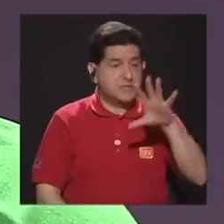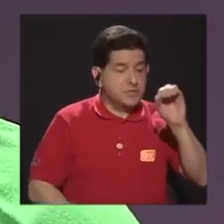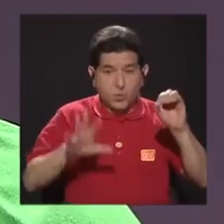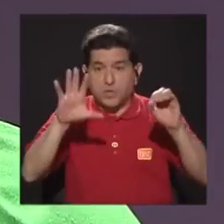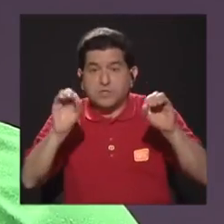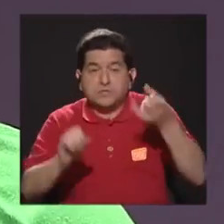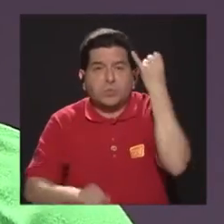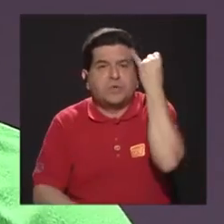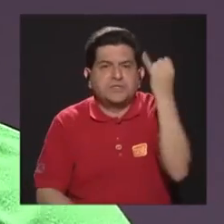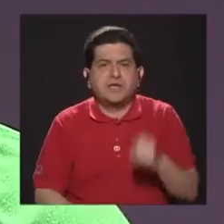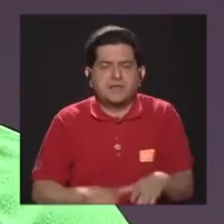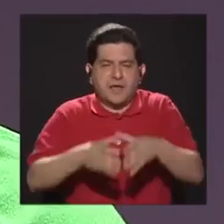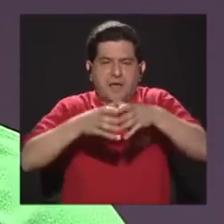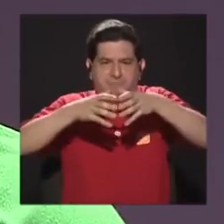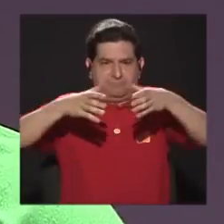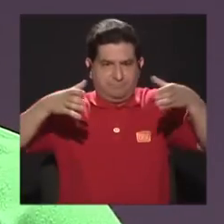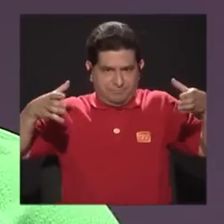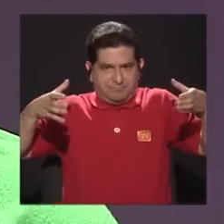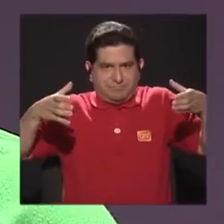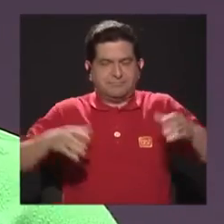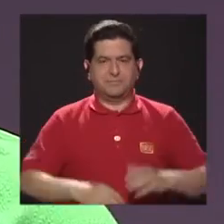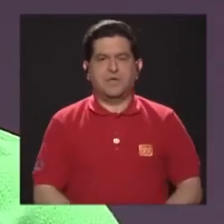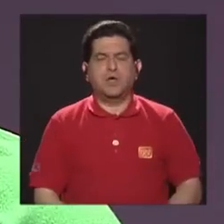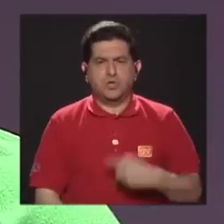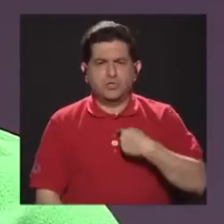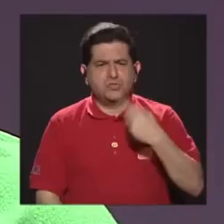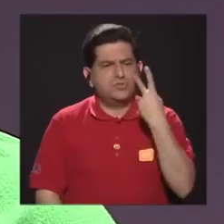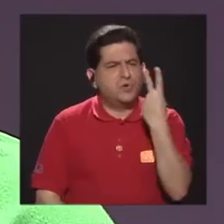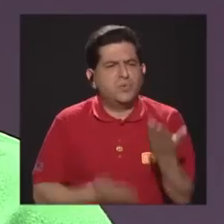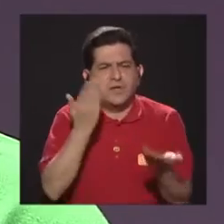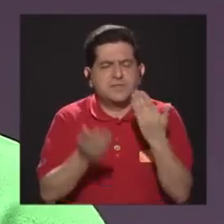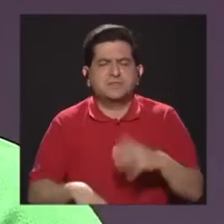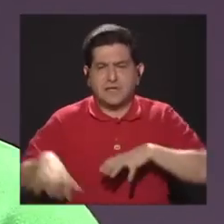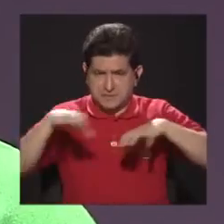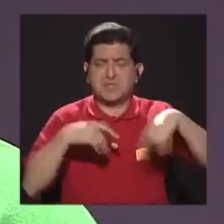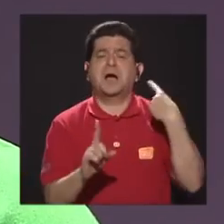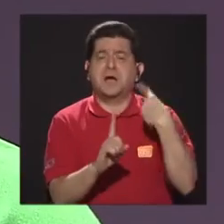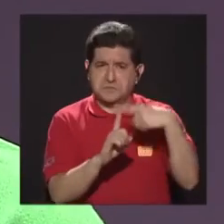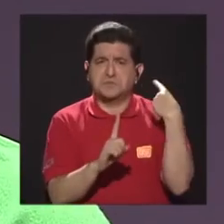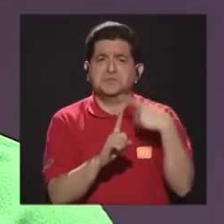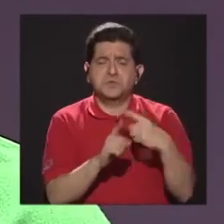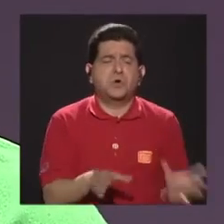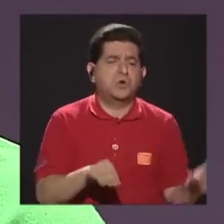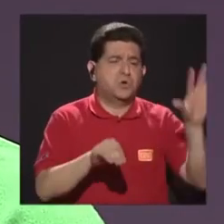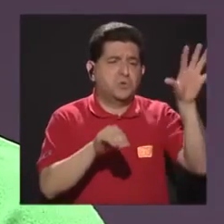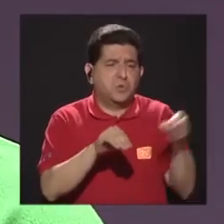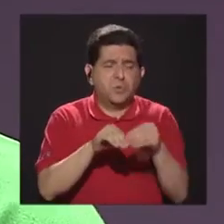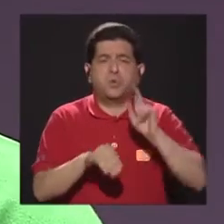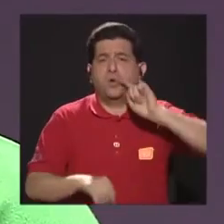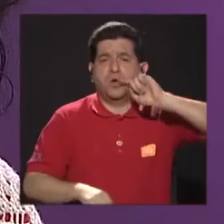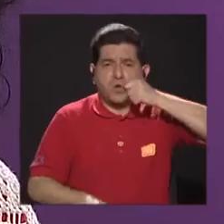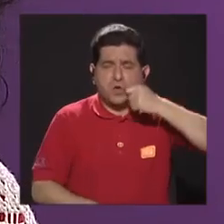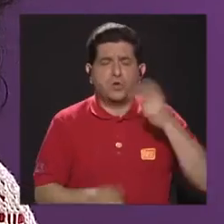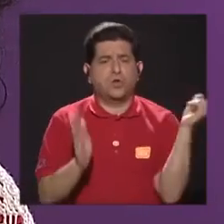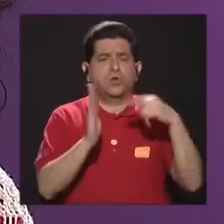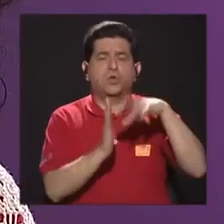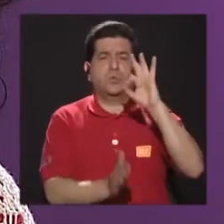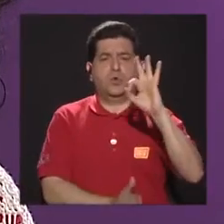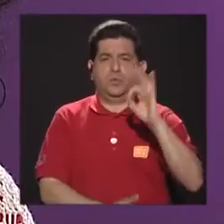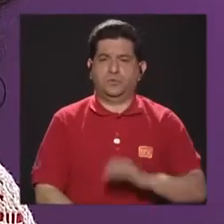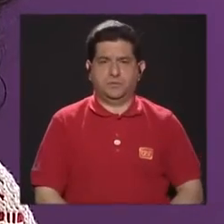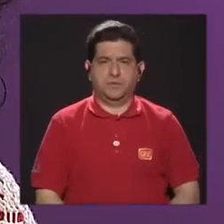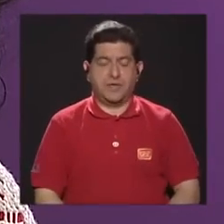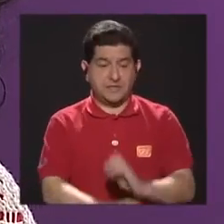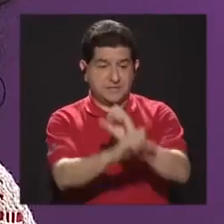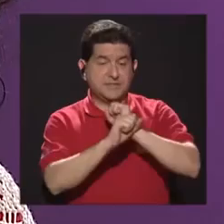concepto muchísimo más grande, realmente yo lo vería como una acción afirmativa que se incorporó en el código en el 2009